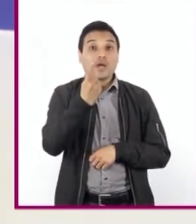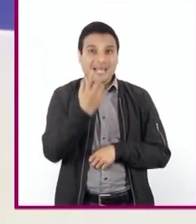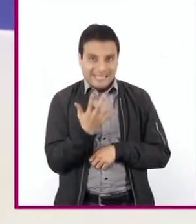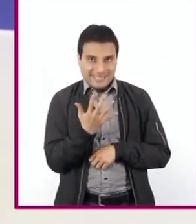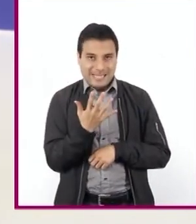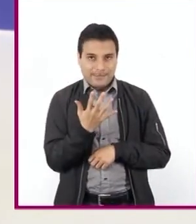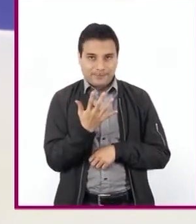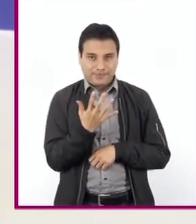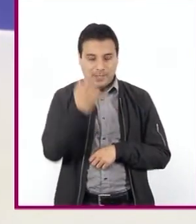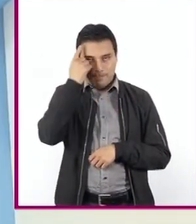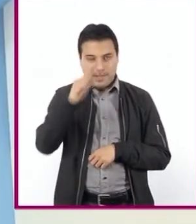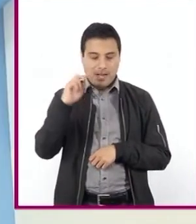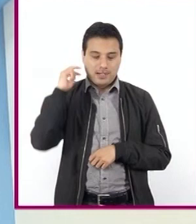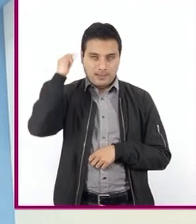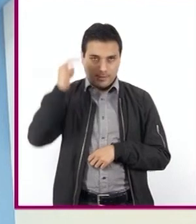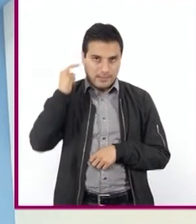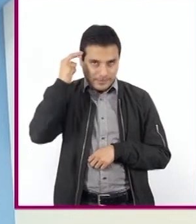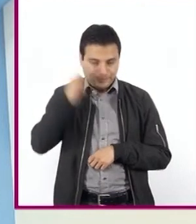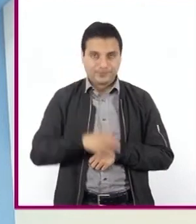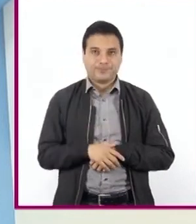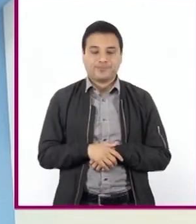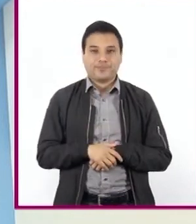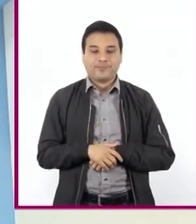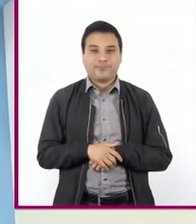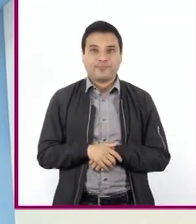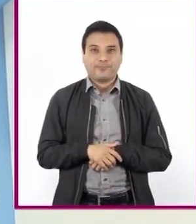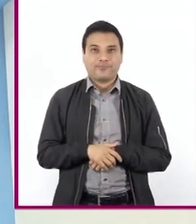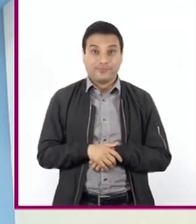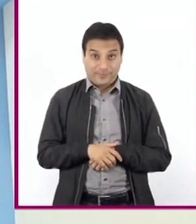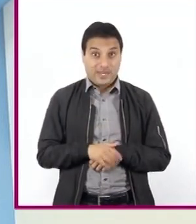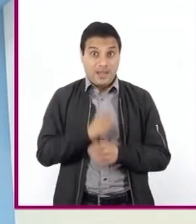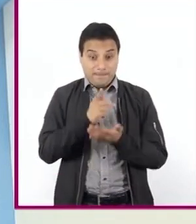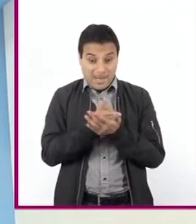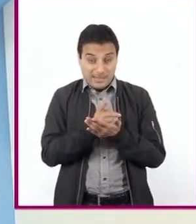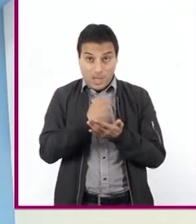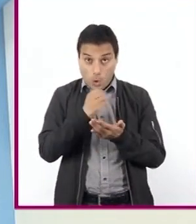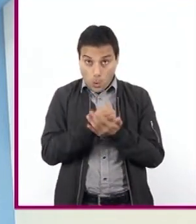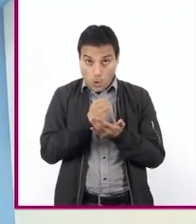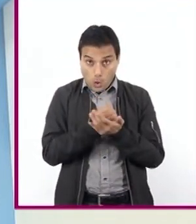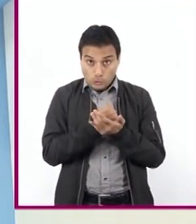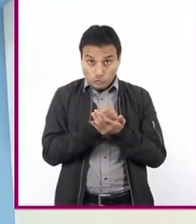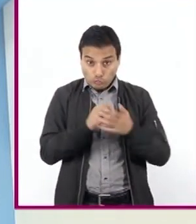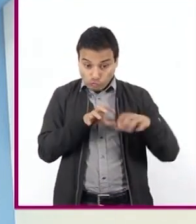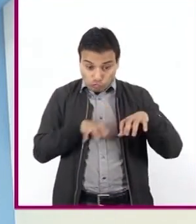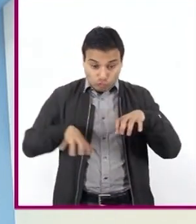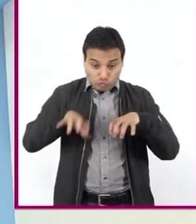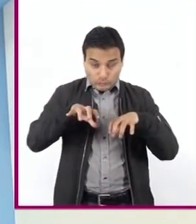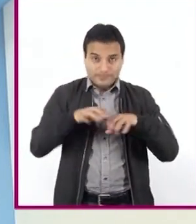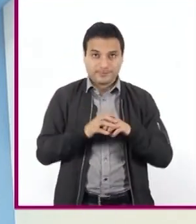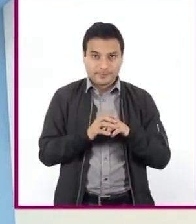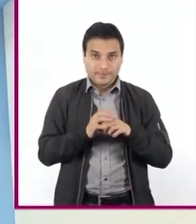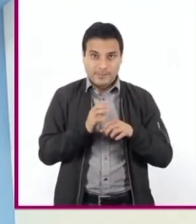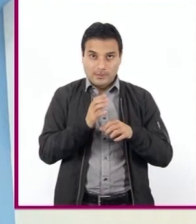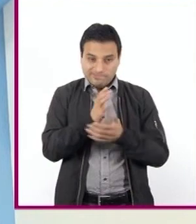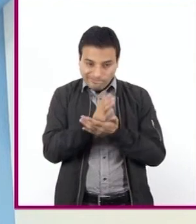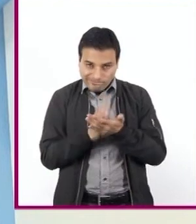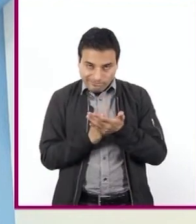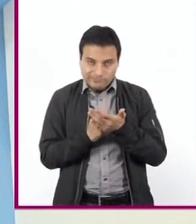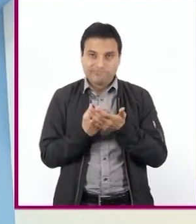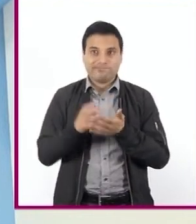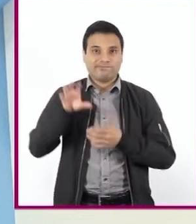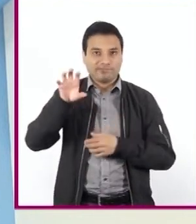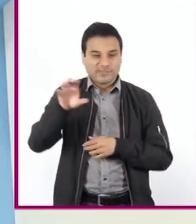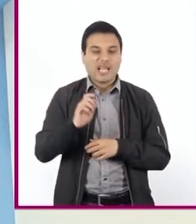corona. 3. Parte de la plata y oro que llegaba a España también se utilizaba para pagar